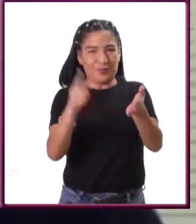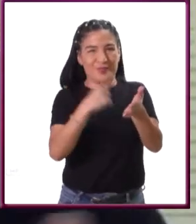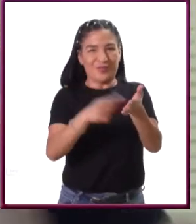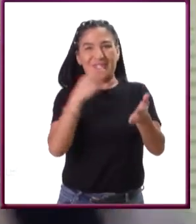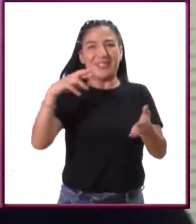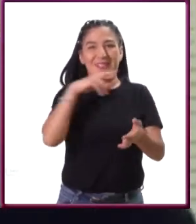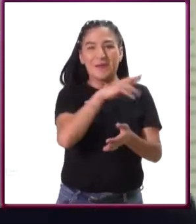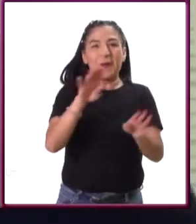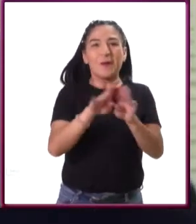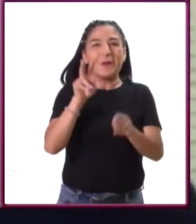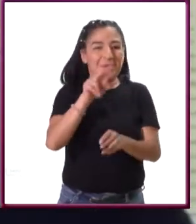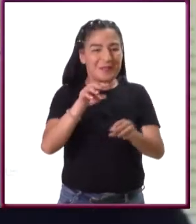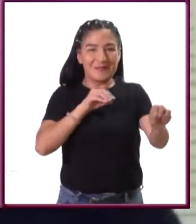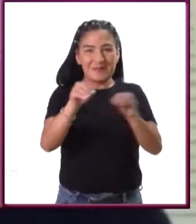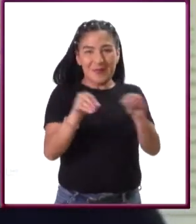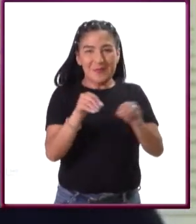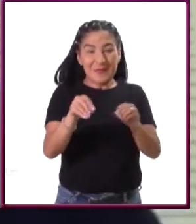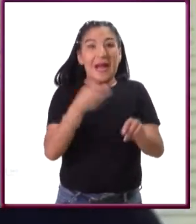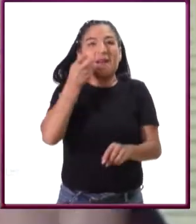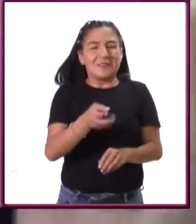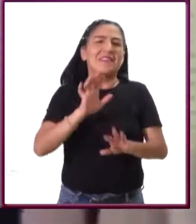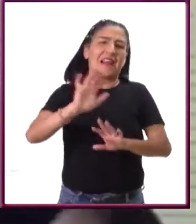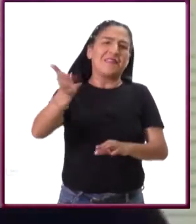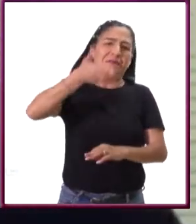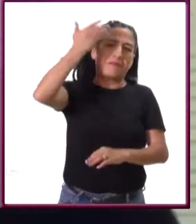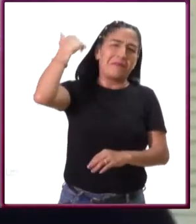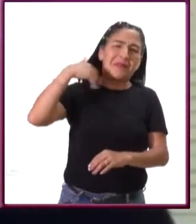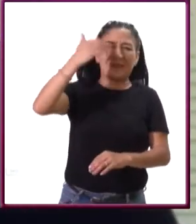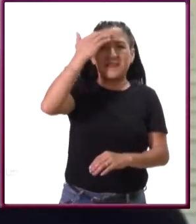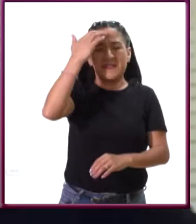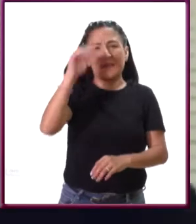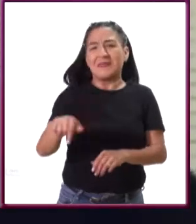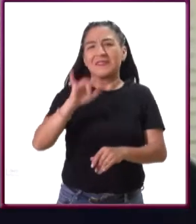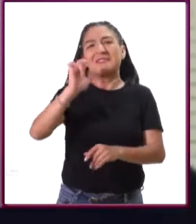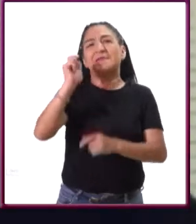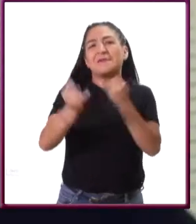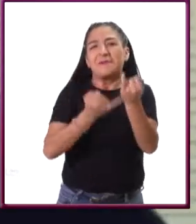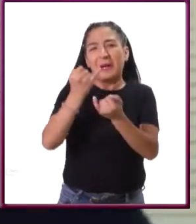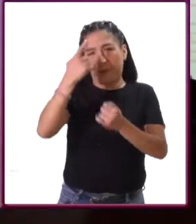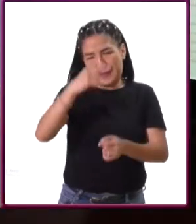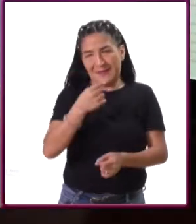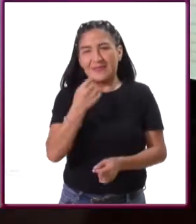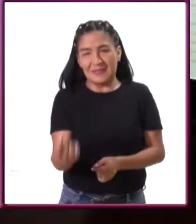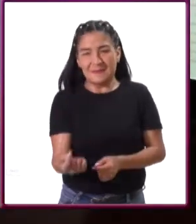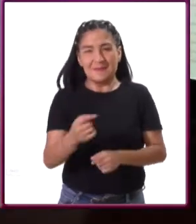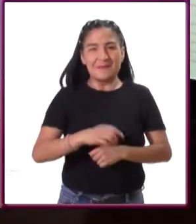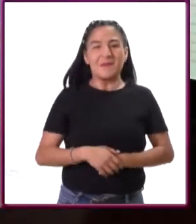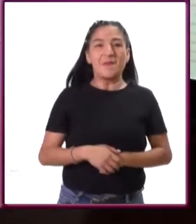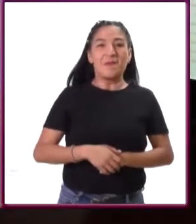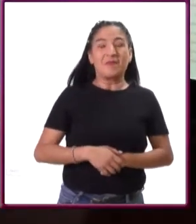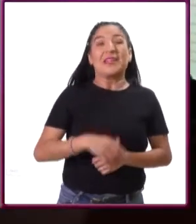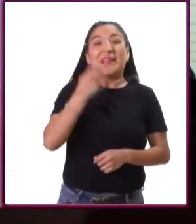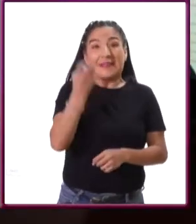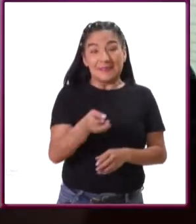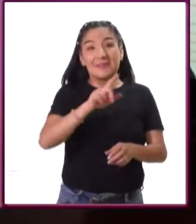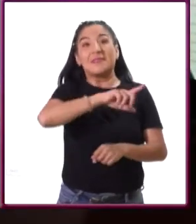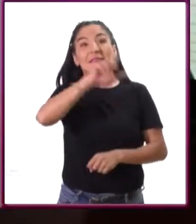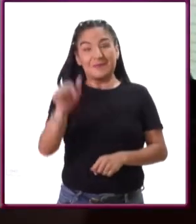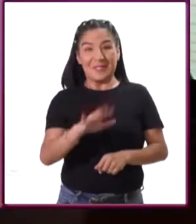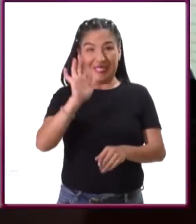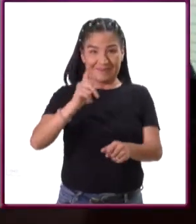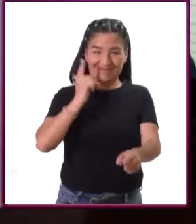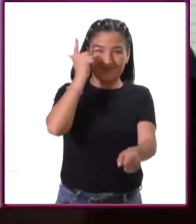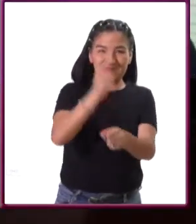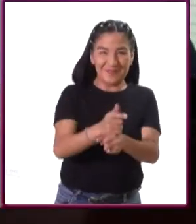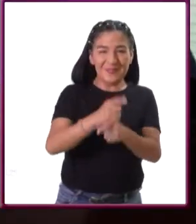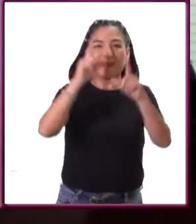Eso le da la sensación de movimiento. Eso ya se conocía desde hace mucho, era un juego infantil muy, muy común. Bueno, una vez que se descubre